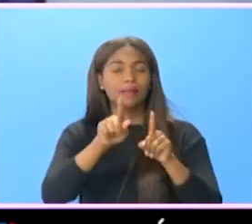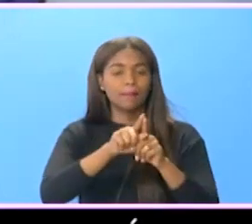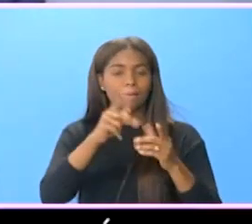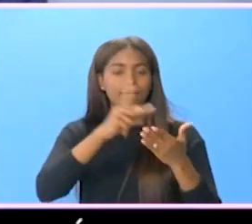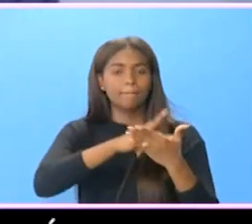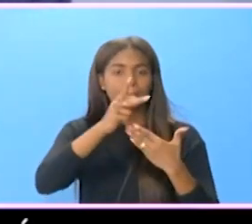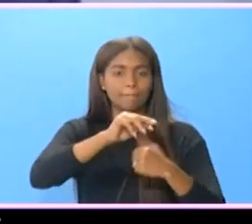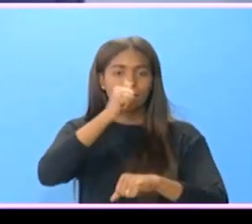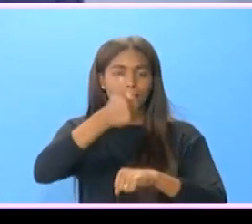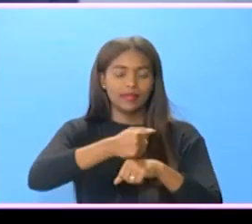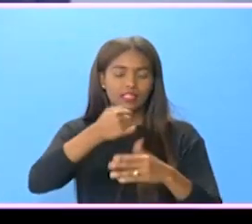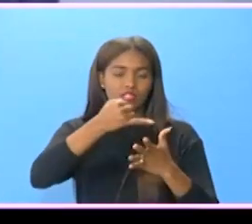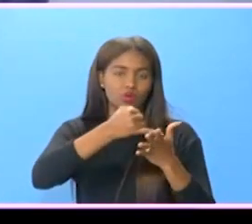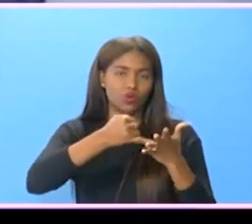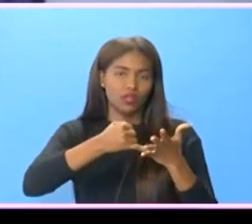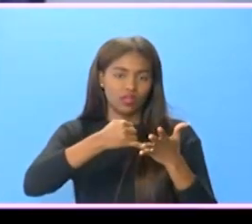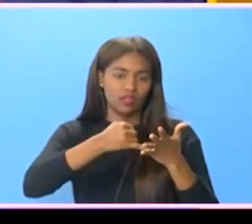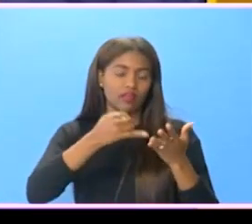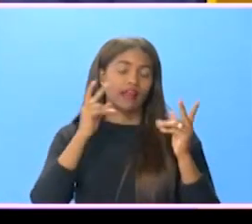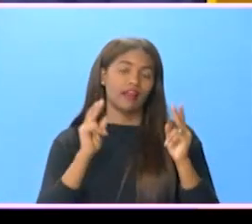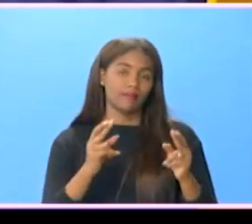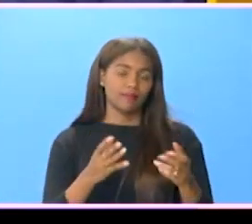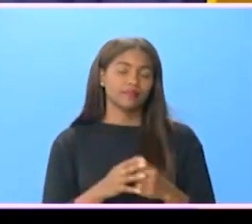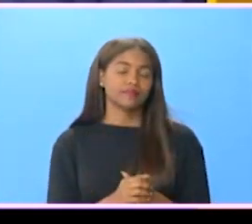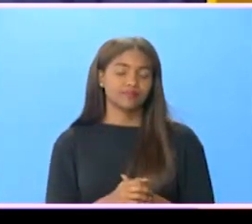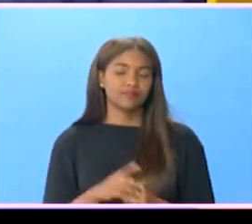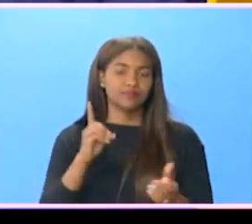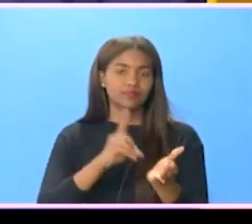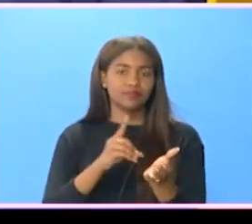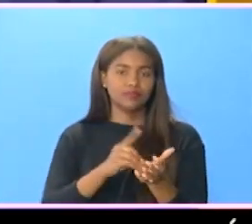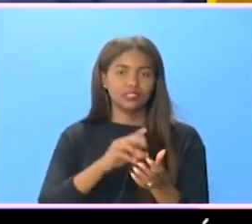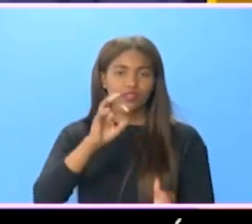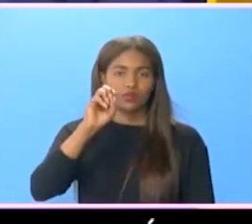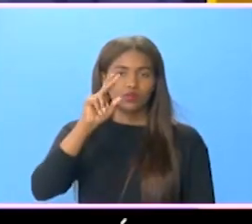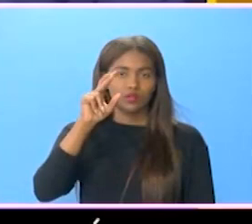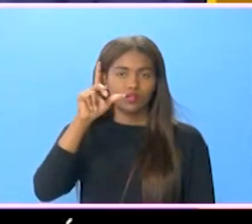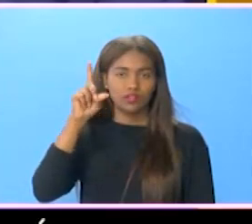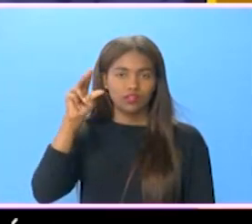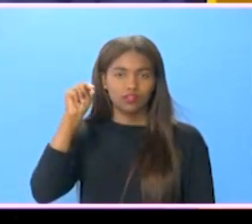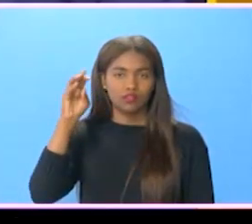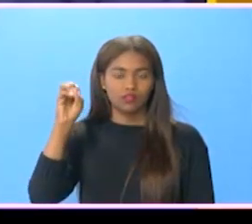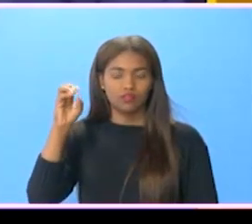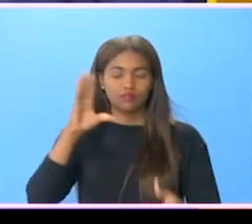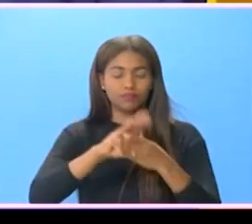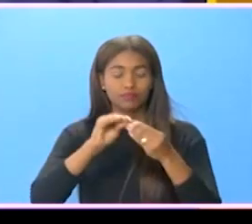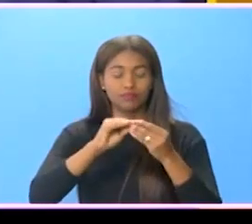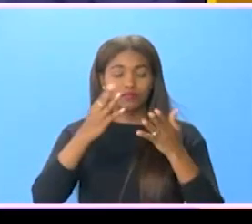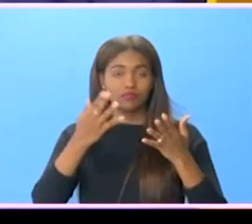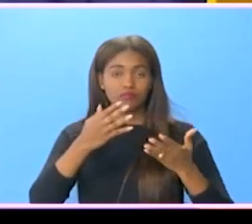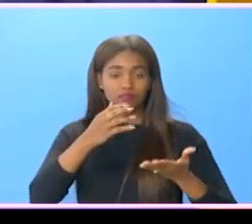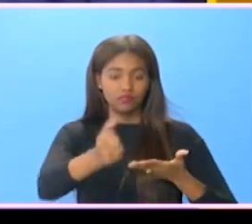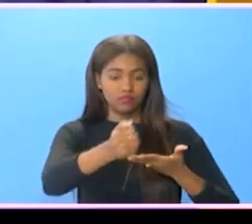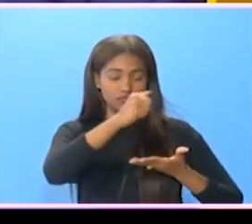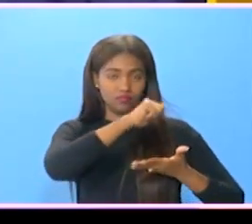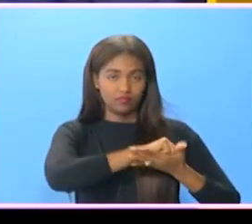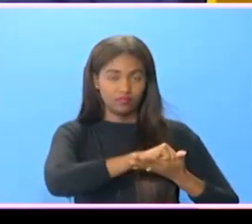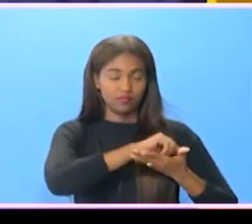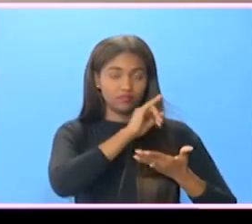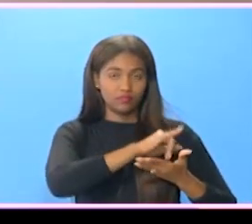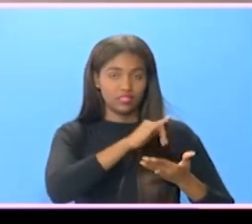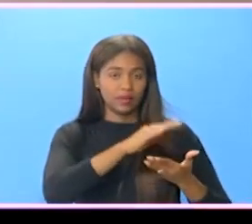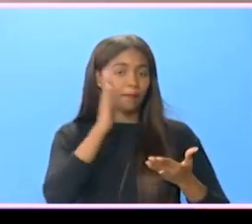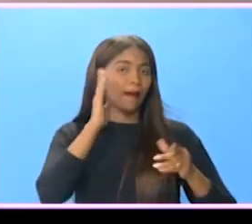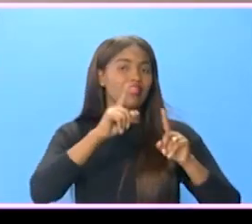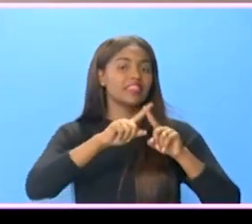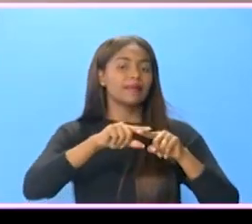una cirugía reconstructiva inmediata. El doctor Orlando Vargas precisó que la reconstrucción del pezón